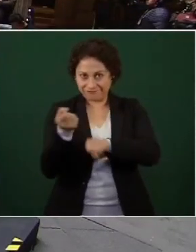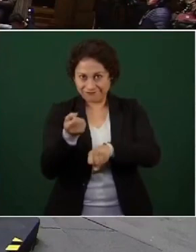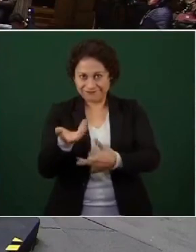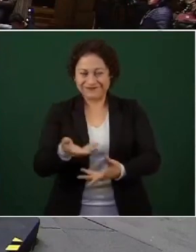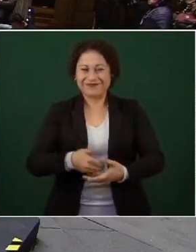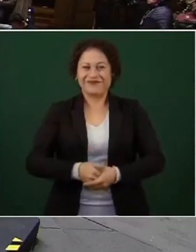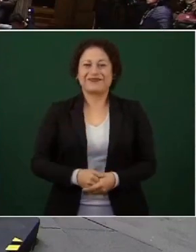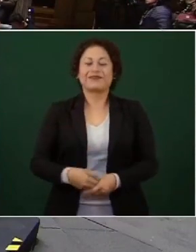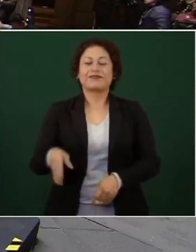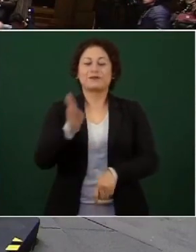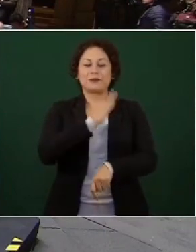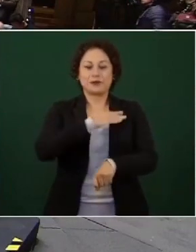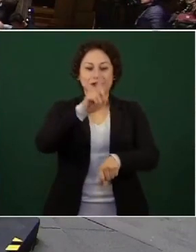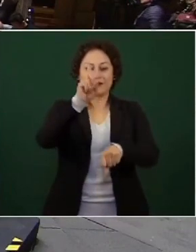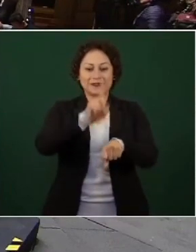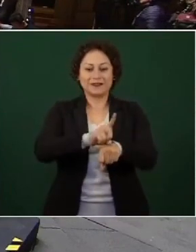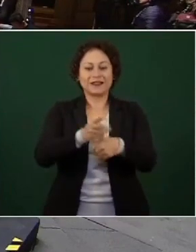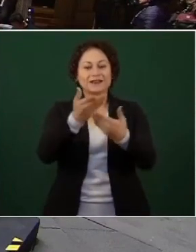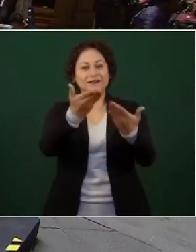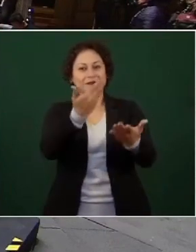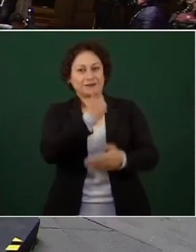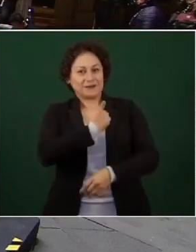Buenos días, señor presidente.